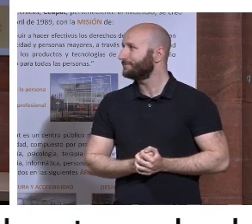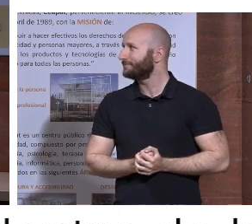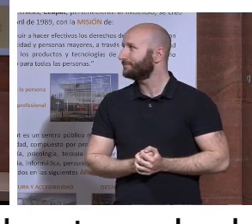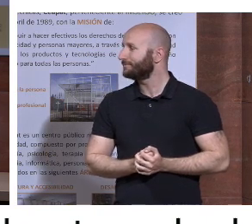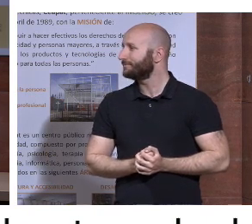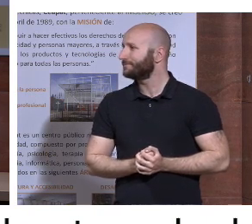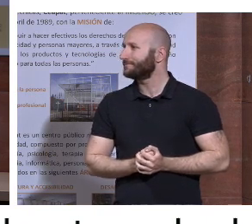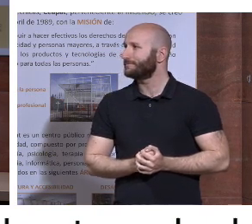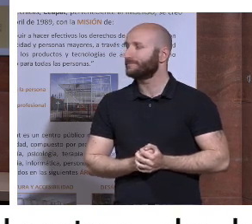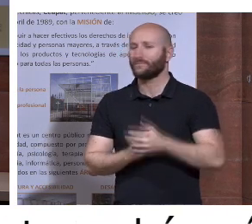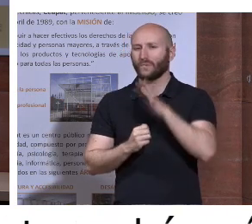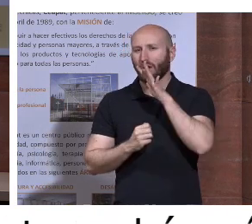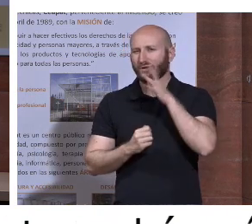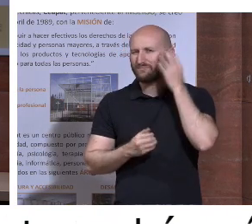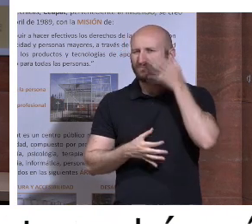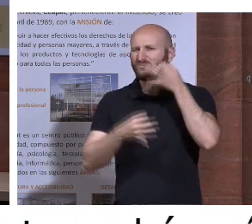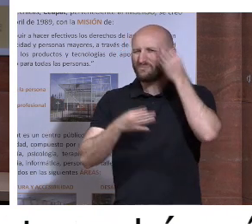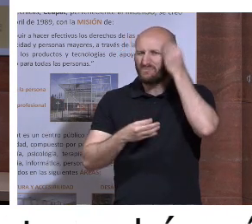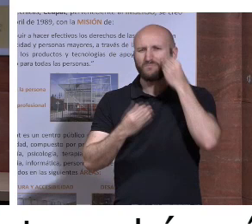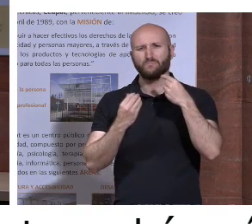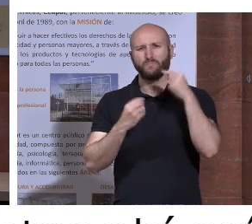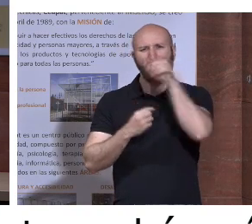Y ahora os preguntaréis, ¿y por qué hay un círculo?